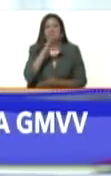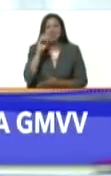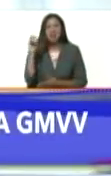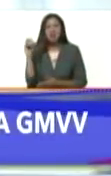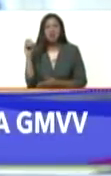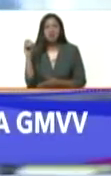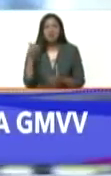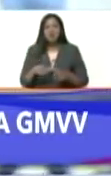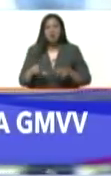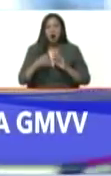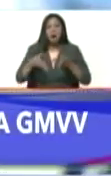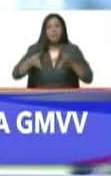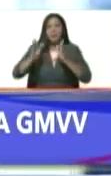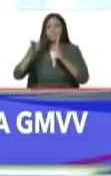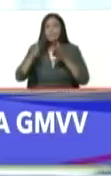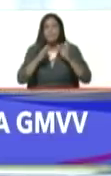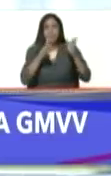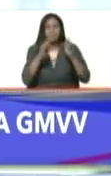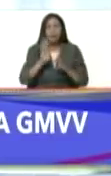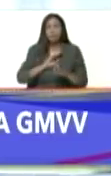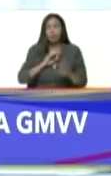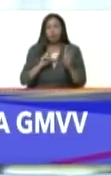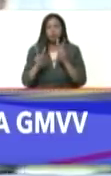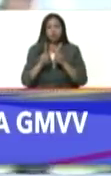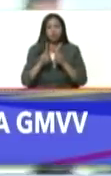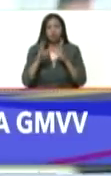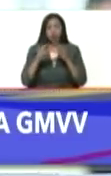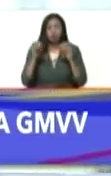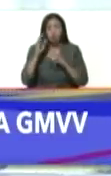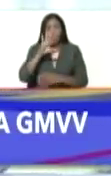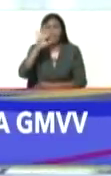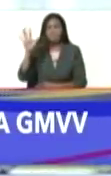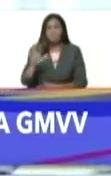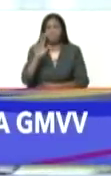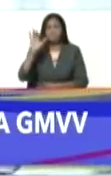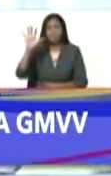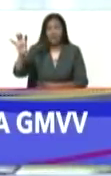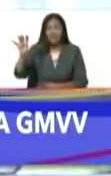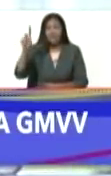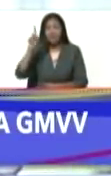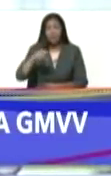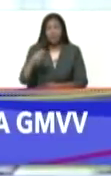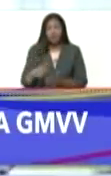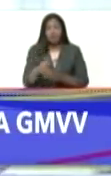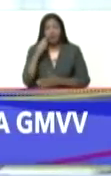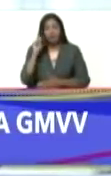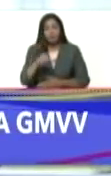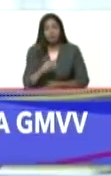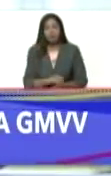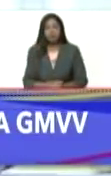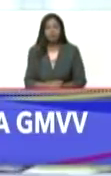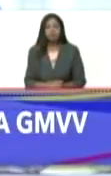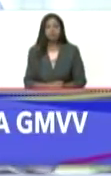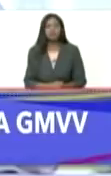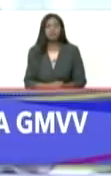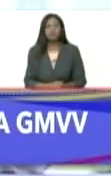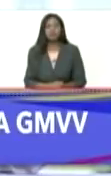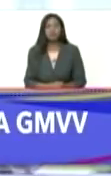1.515 urbanismos de la gran misión Vivienda Venezuela en todo el país. Pero además de eso, también